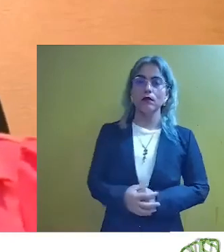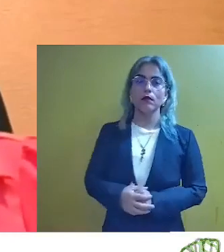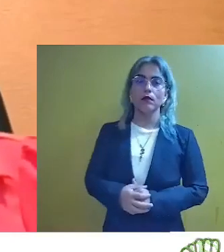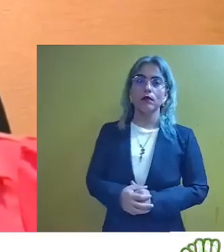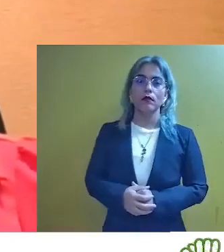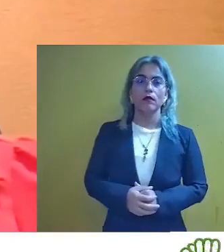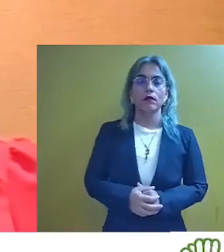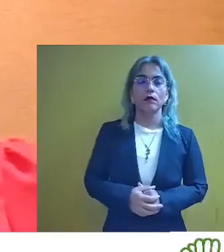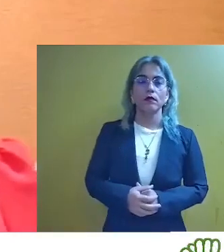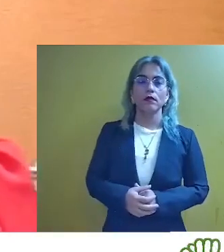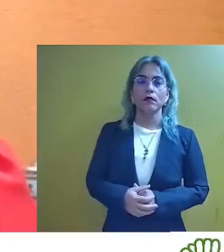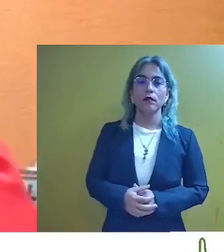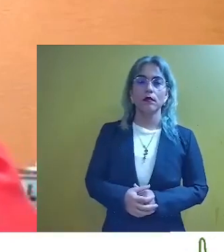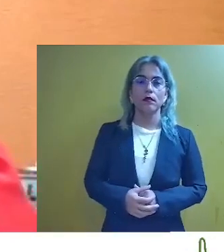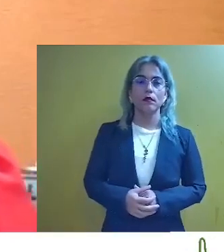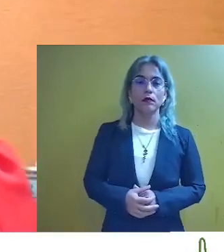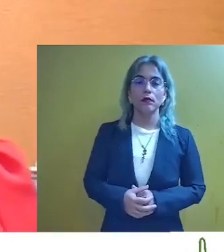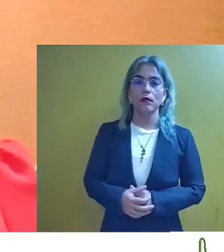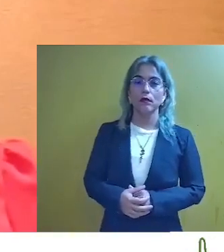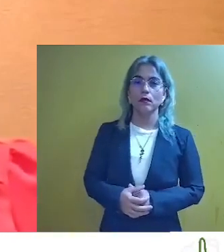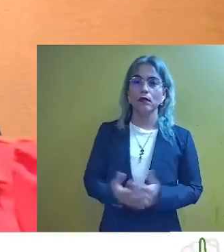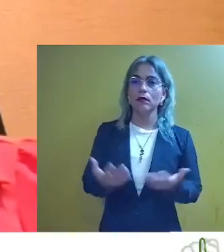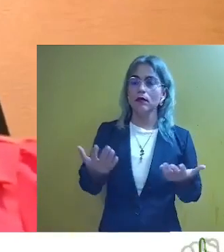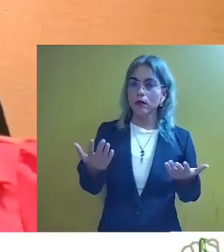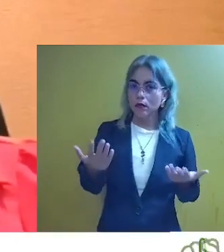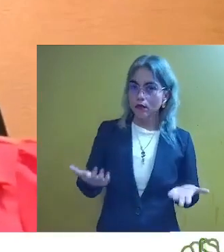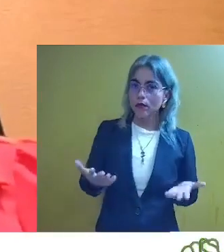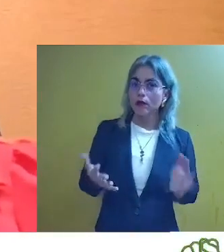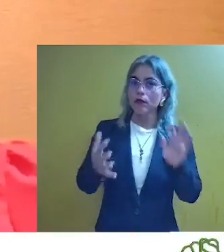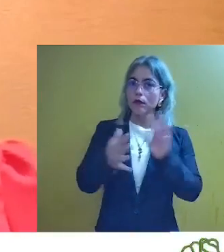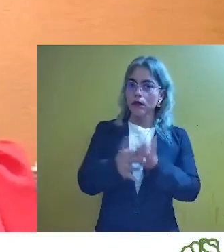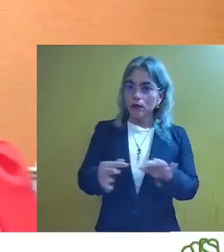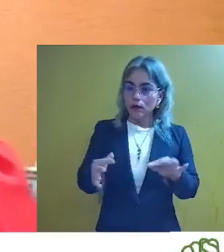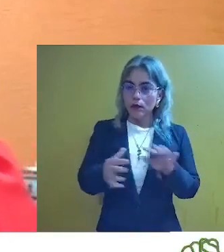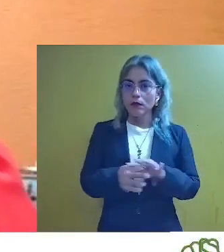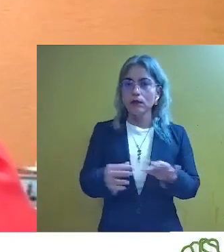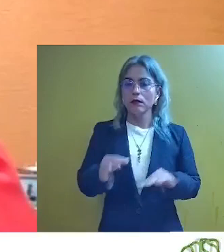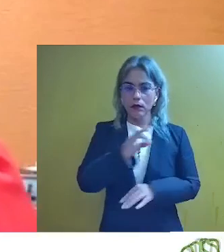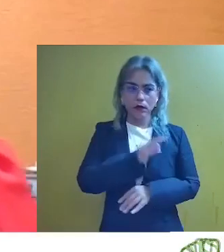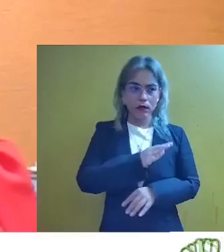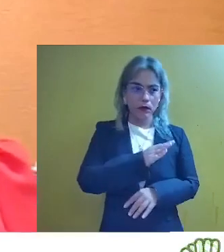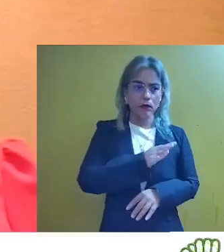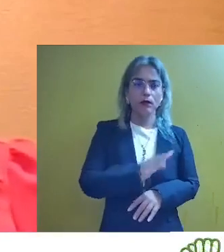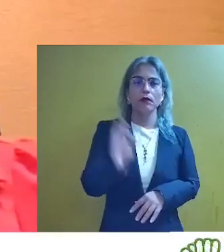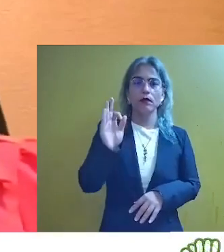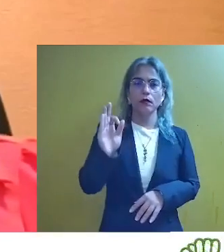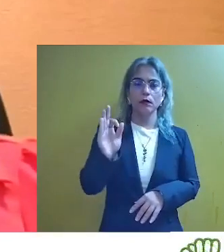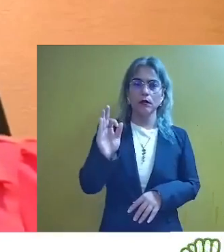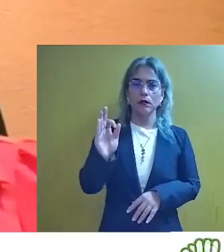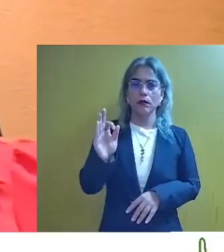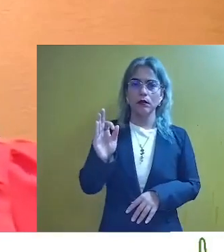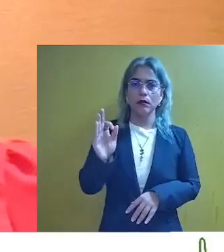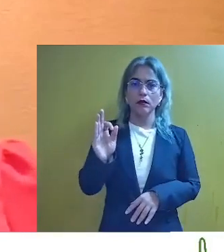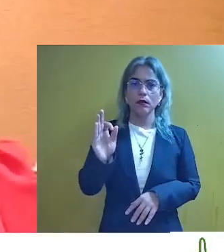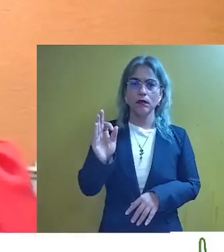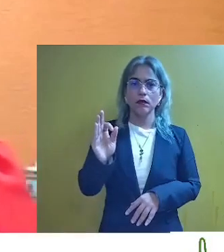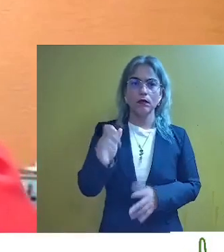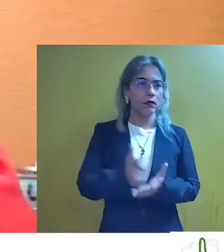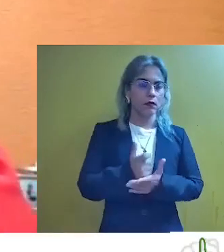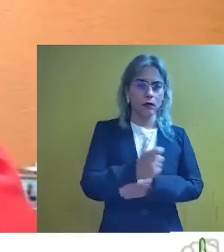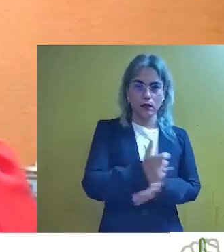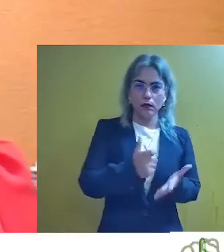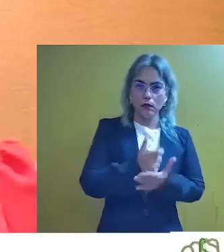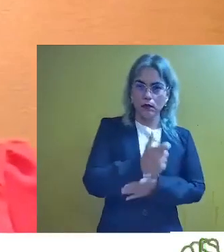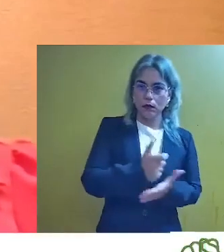2023. Y señala que es válido y estima que es justificado porque los financiamientos otorgados